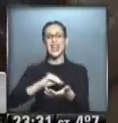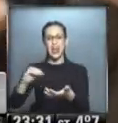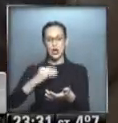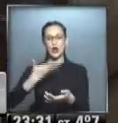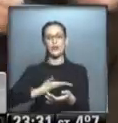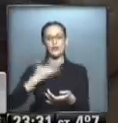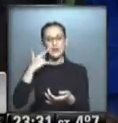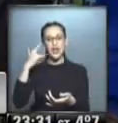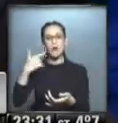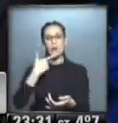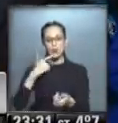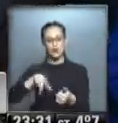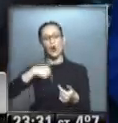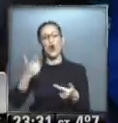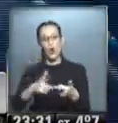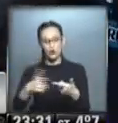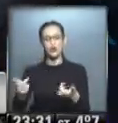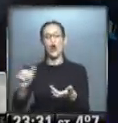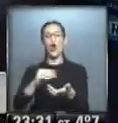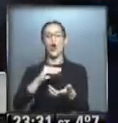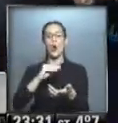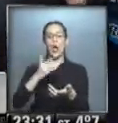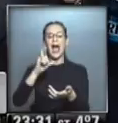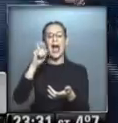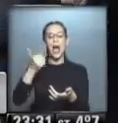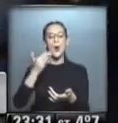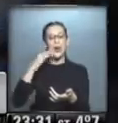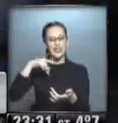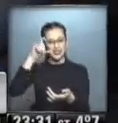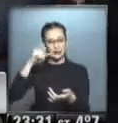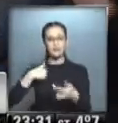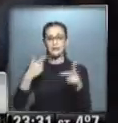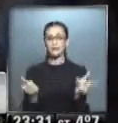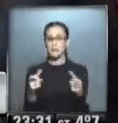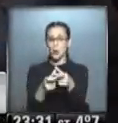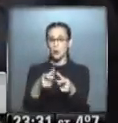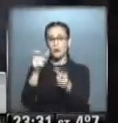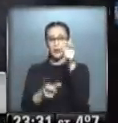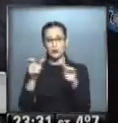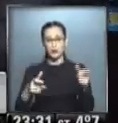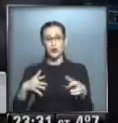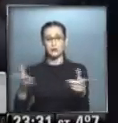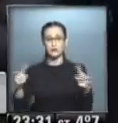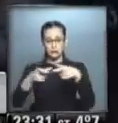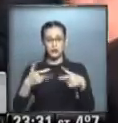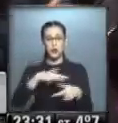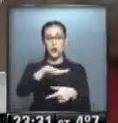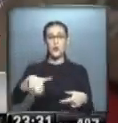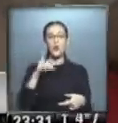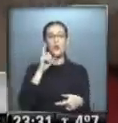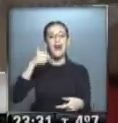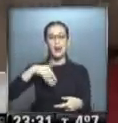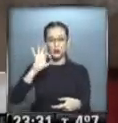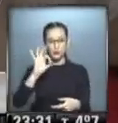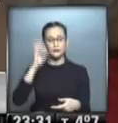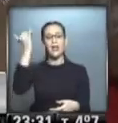Filmus, y el candidato a diputado nacional, Juan Cavandier, se reunieron con militantes en Villa Lugano. Allí hicieron un